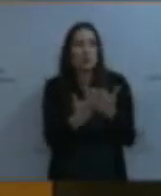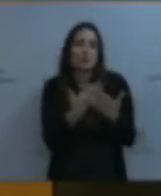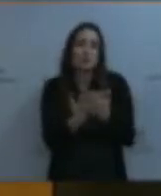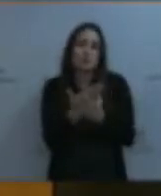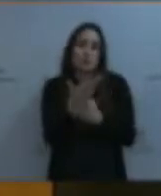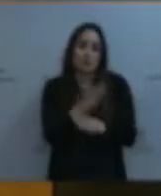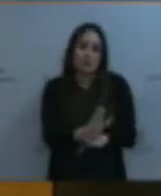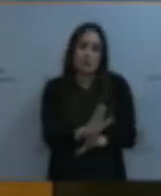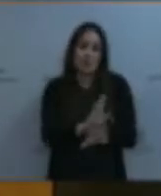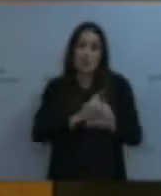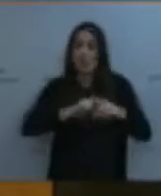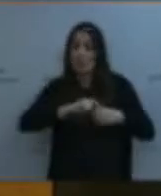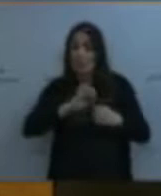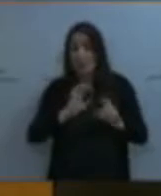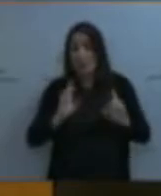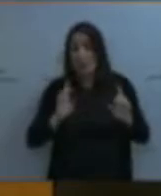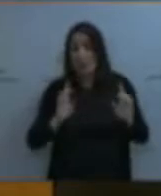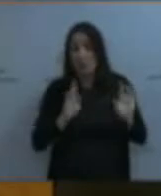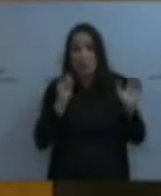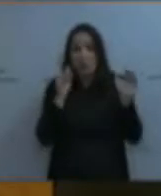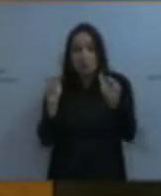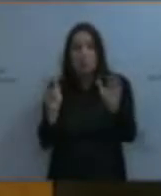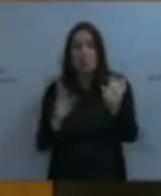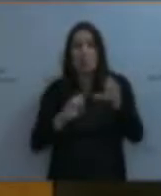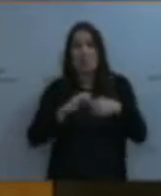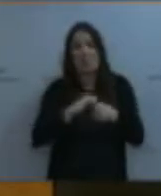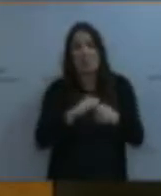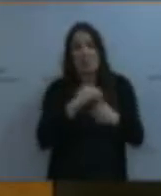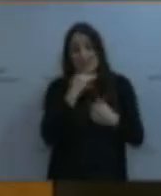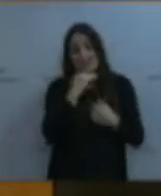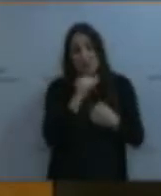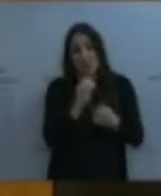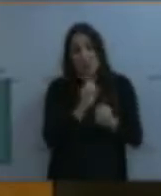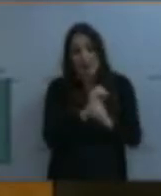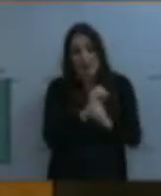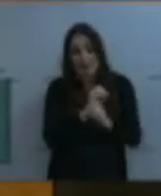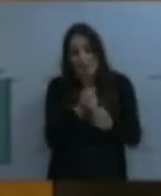la participación, o el caso que se fechó a la participación, fue más bien escaso. Hoy no voy a